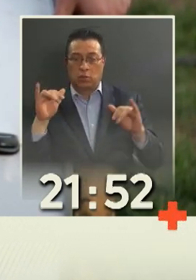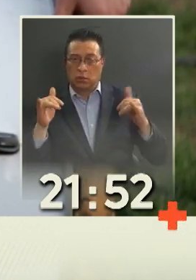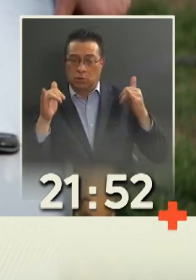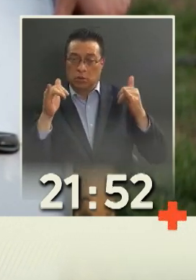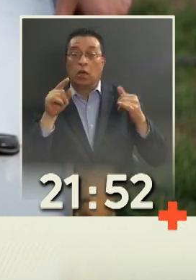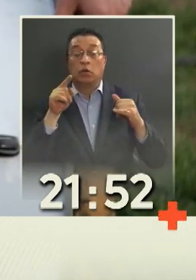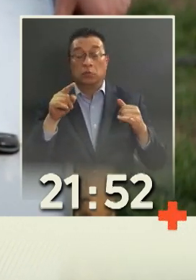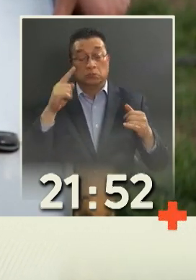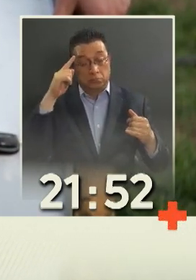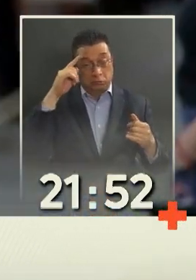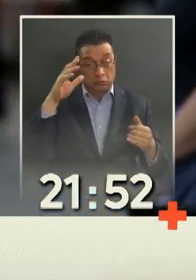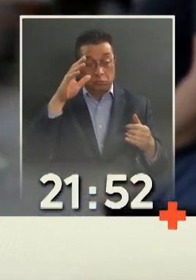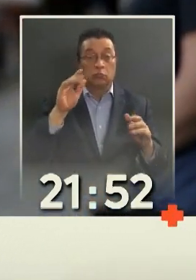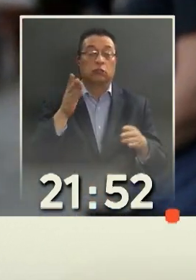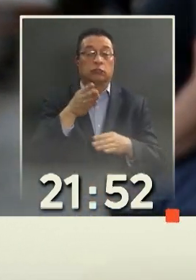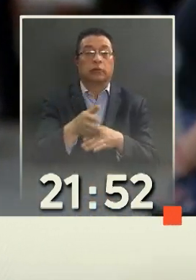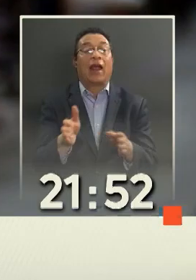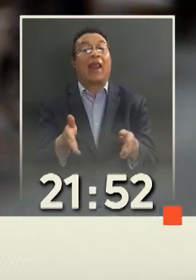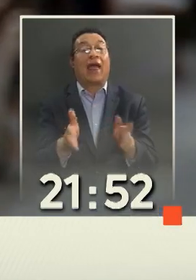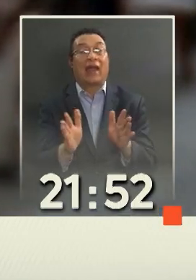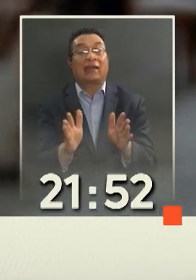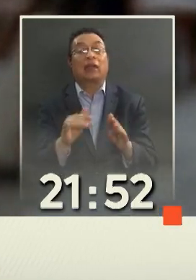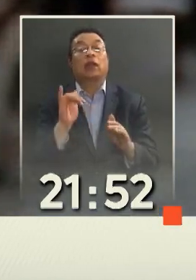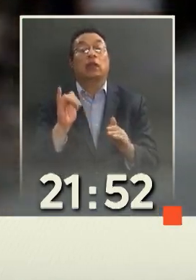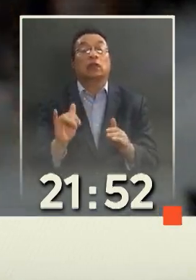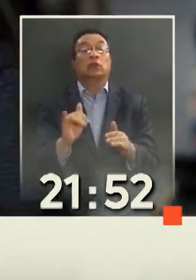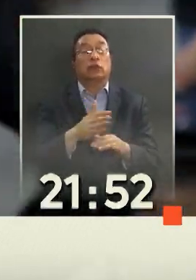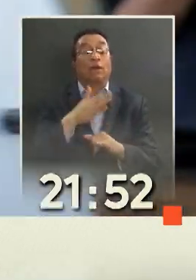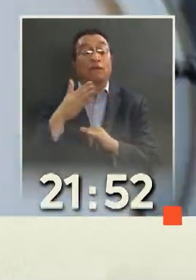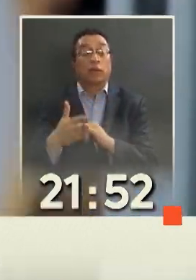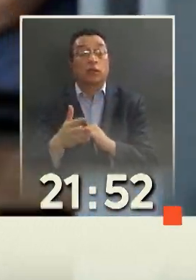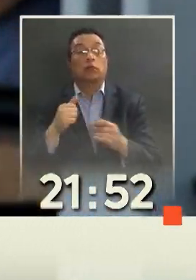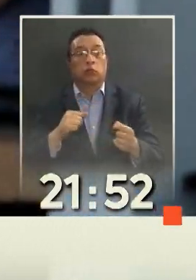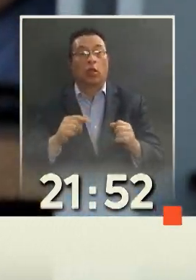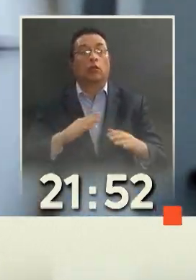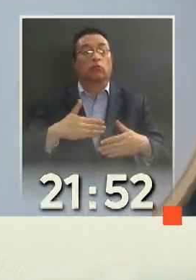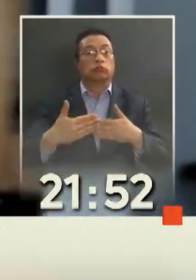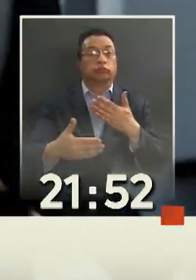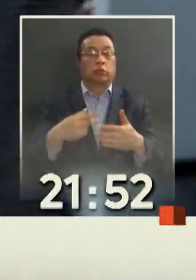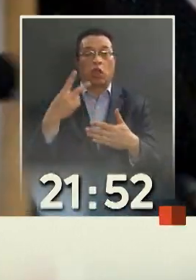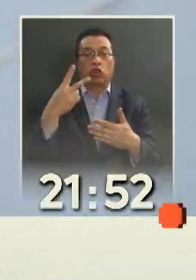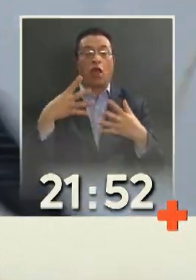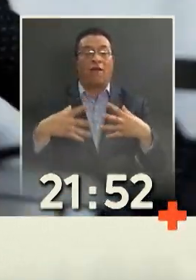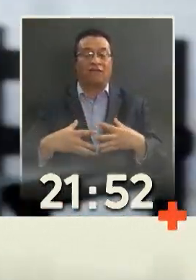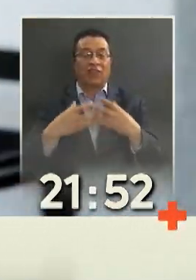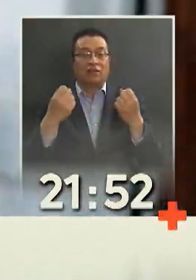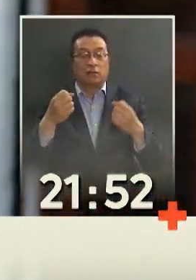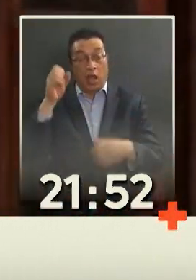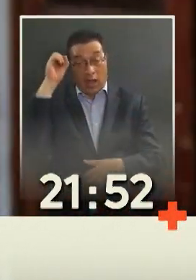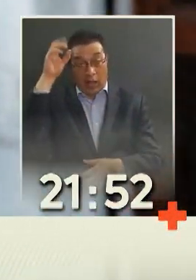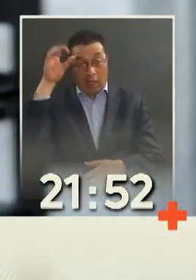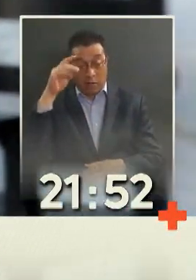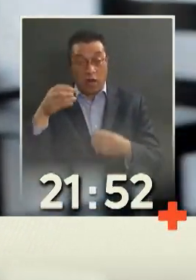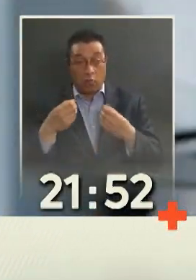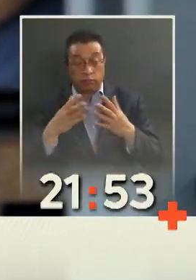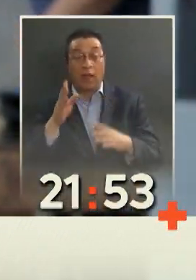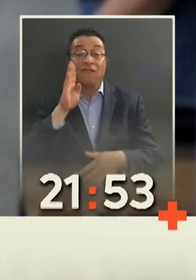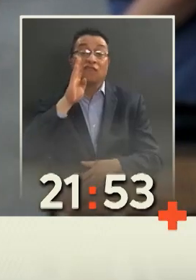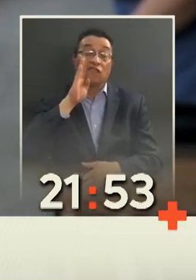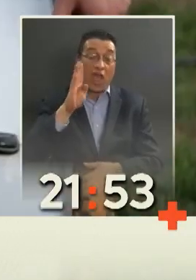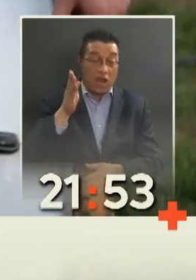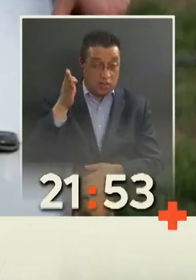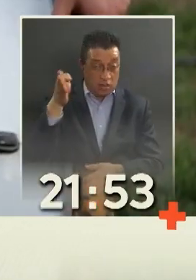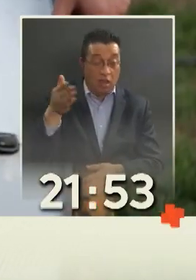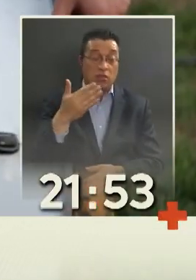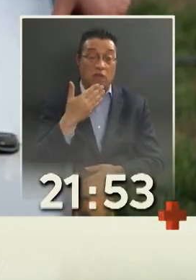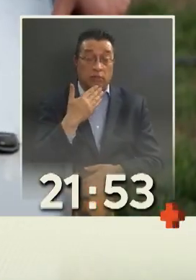idea era ir a tocar a las calles y finalmente terminamos gestionando 2 festivales. Tocamos en Alemania, en Bélgica,